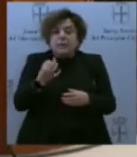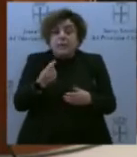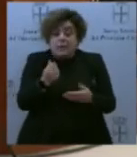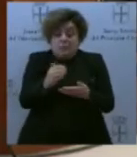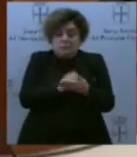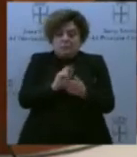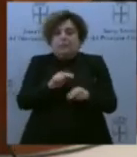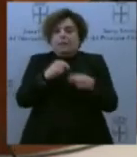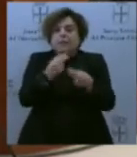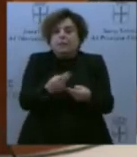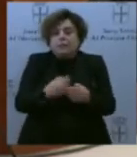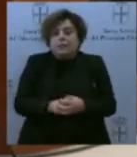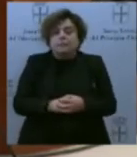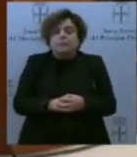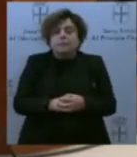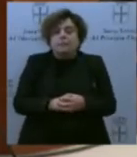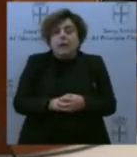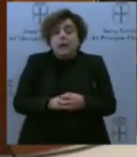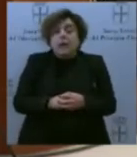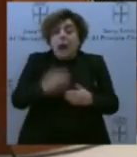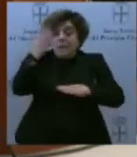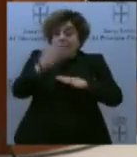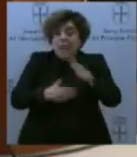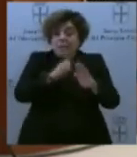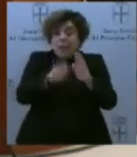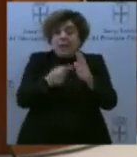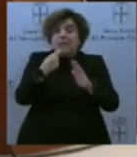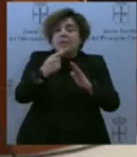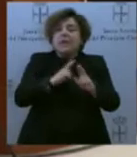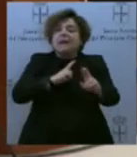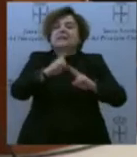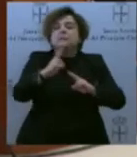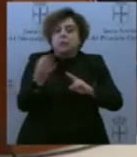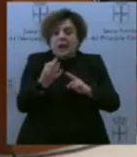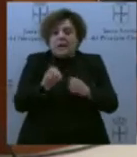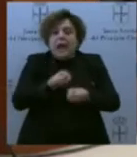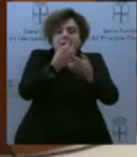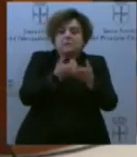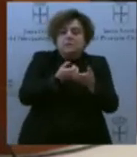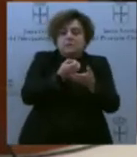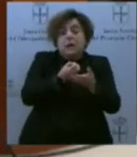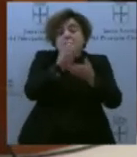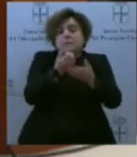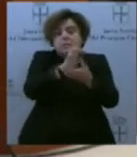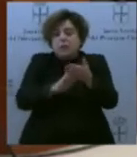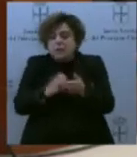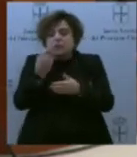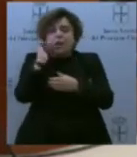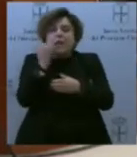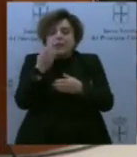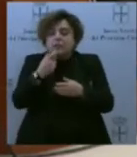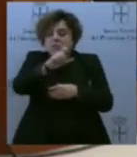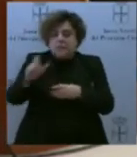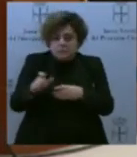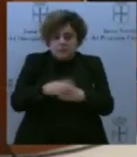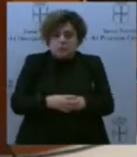plazos que marca la ley a los escritos y alegaciones que realicen las personas. Desatascar las actualizaciones